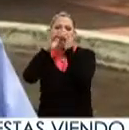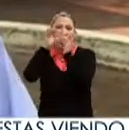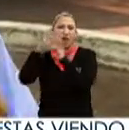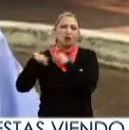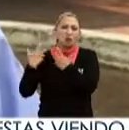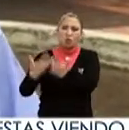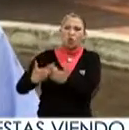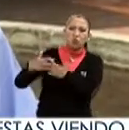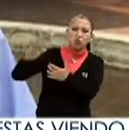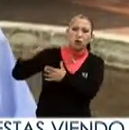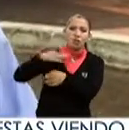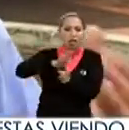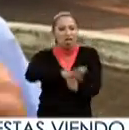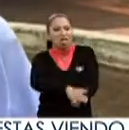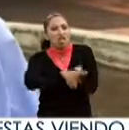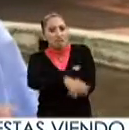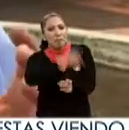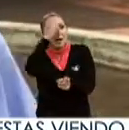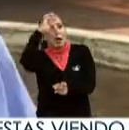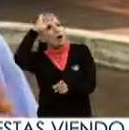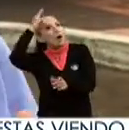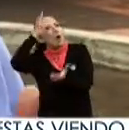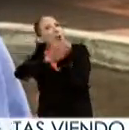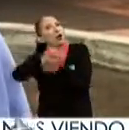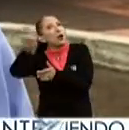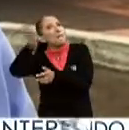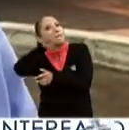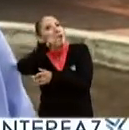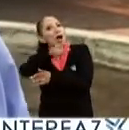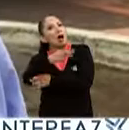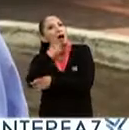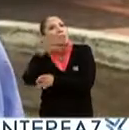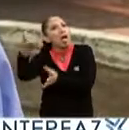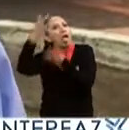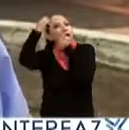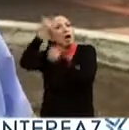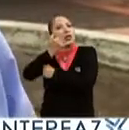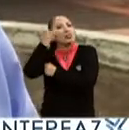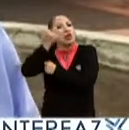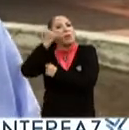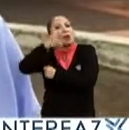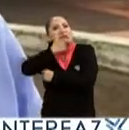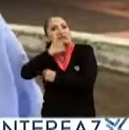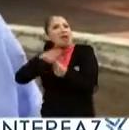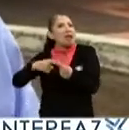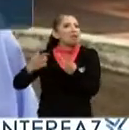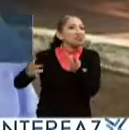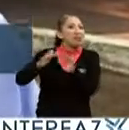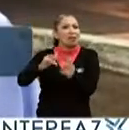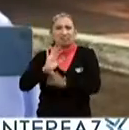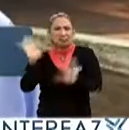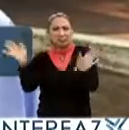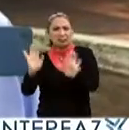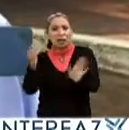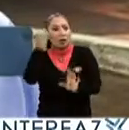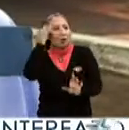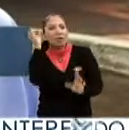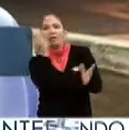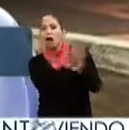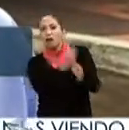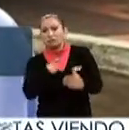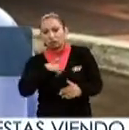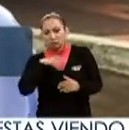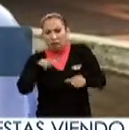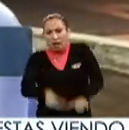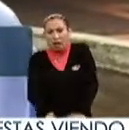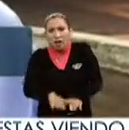ha estado presionando para pensar que quizá nos convenga adquirir otros idiomas como el inglés y nos olvidemos de lo